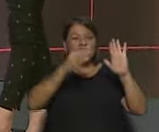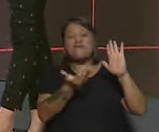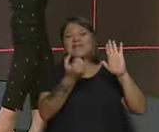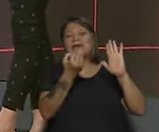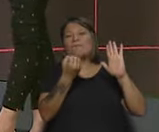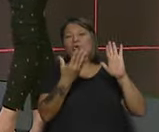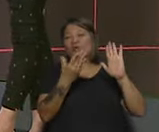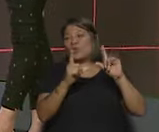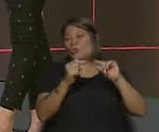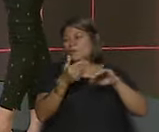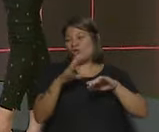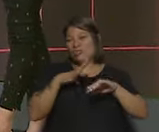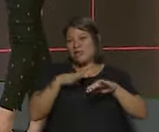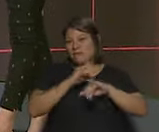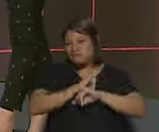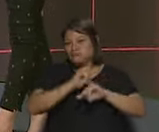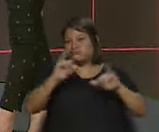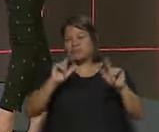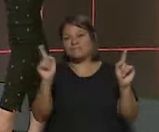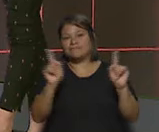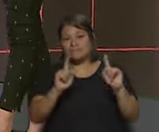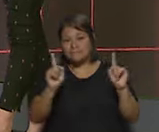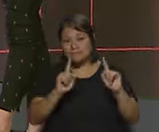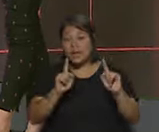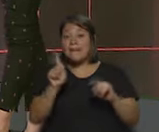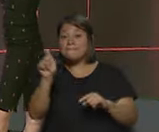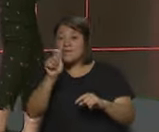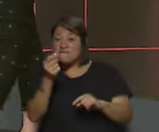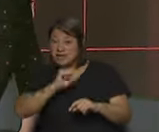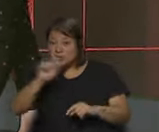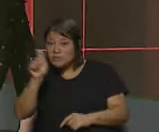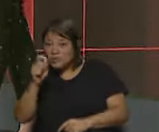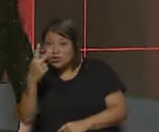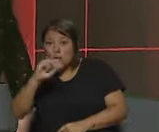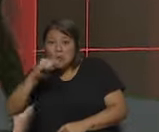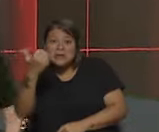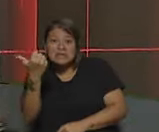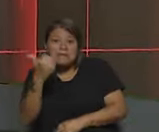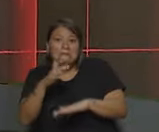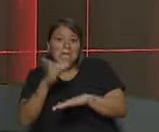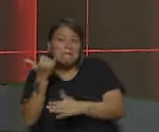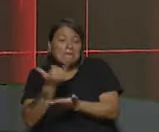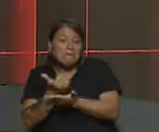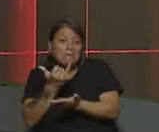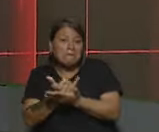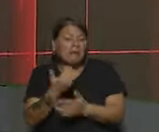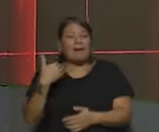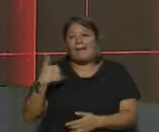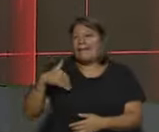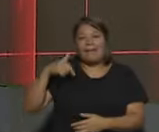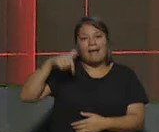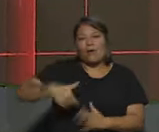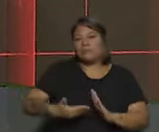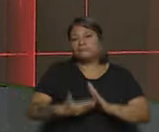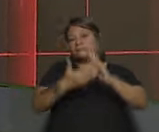lo que sucedió en diciembre 2,6 tuvieron la mensual por lo tanto Argentina está liderando el ranking la